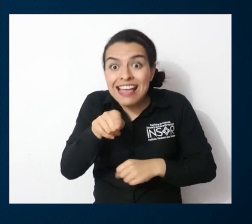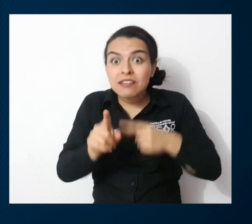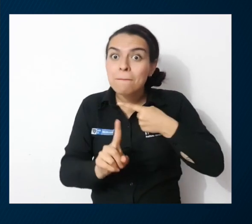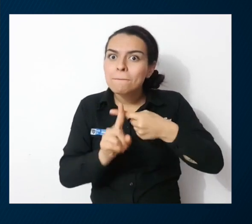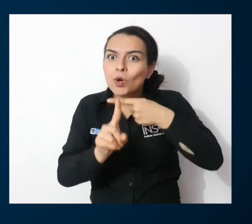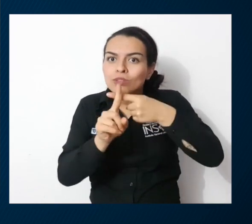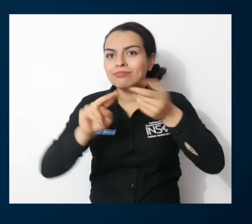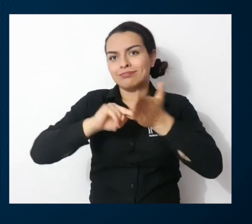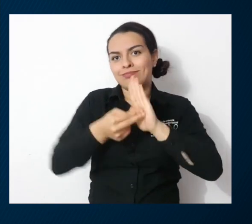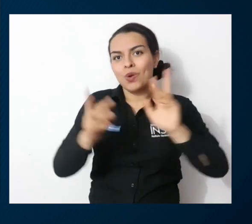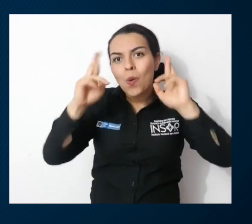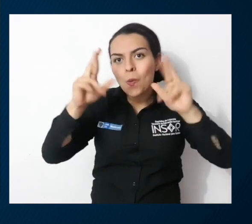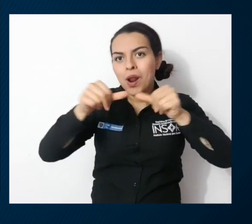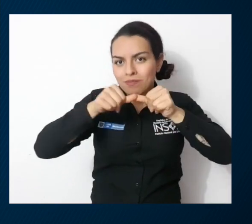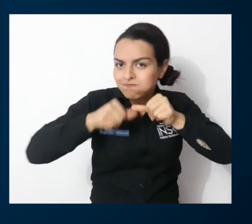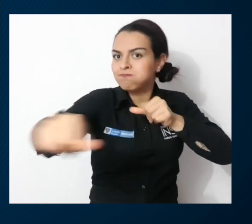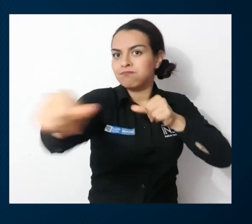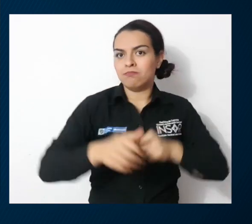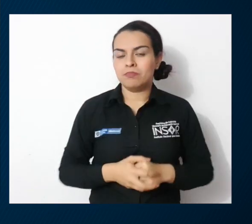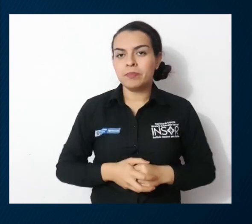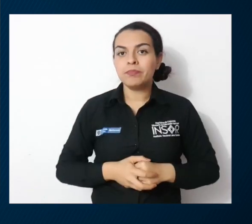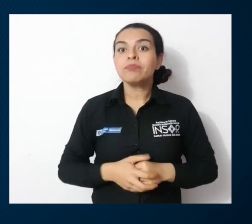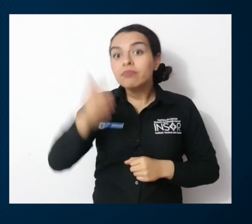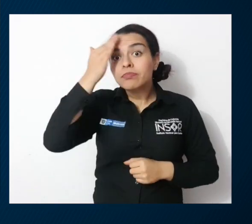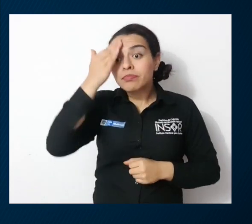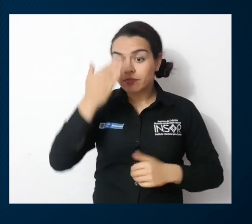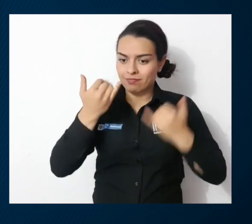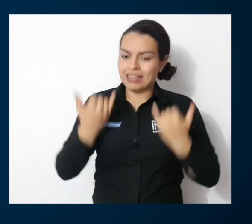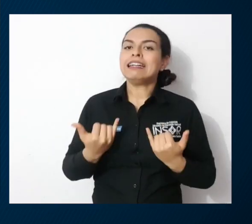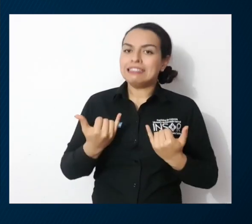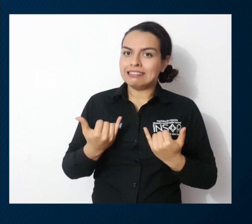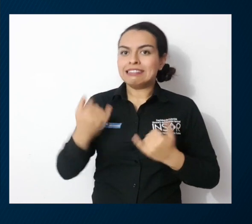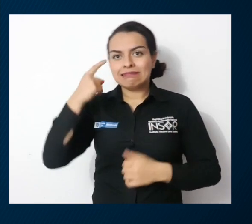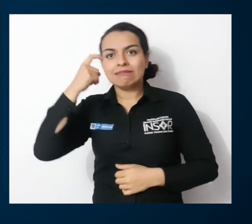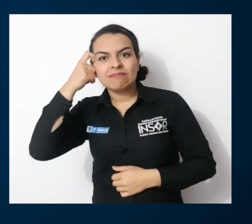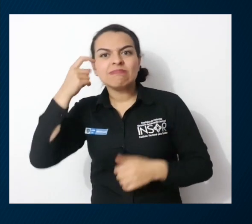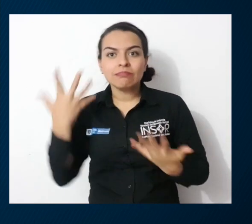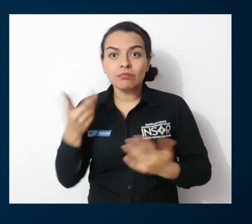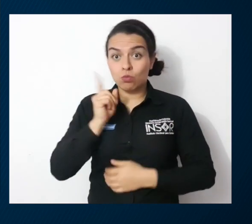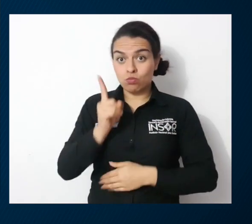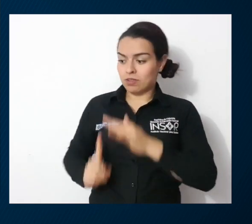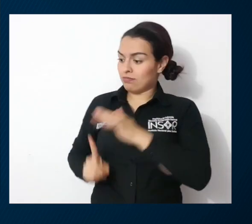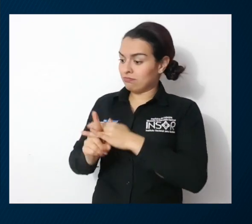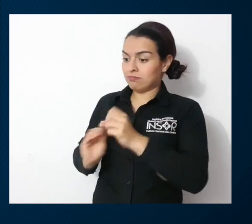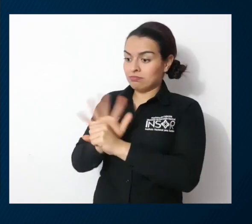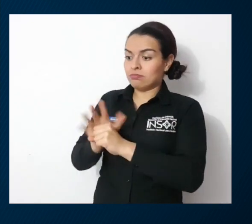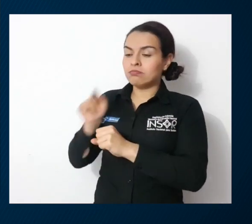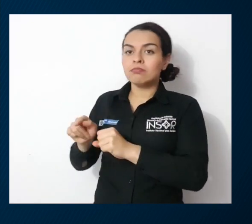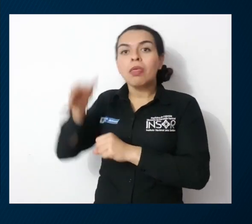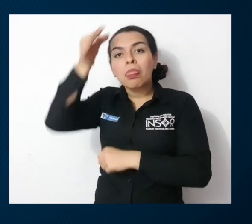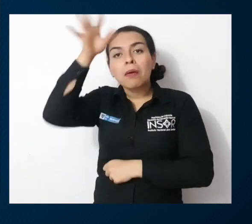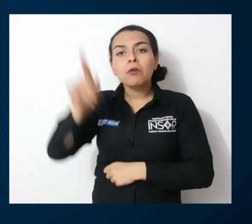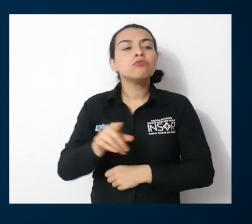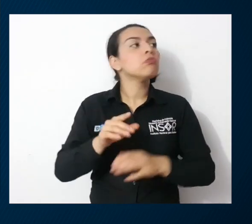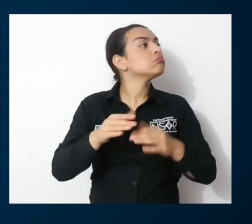queden, ¿verdad? Y ese es quizás el reto y el principal riesgo, porque lo más probable es que esto que logramos en esta crisis no